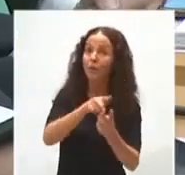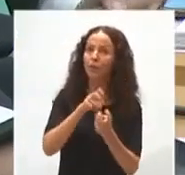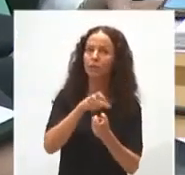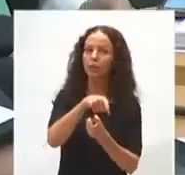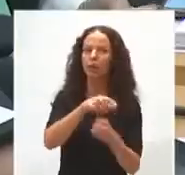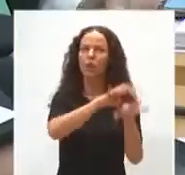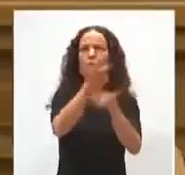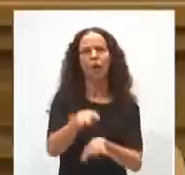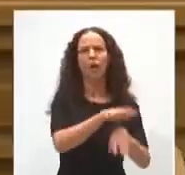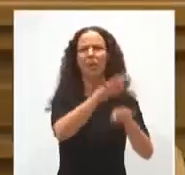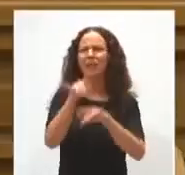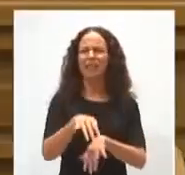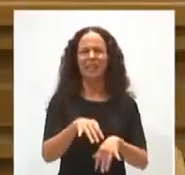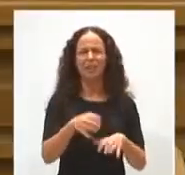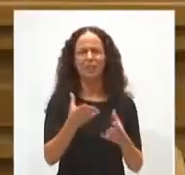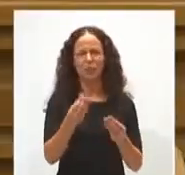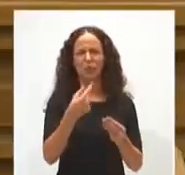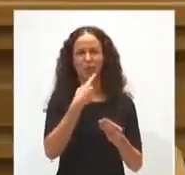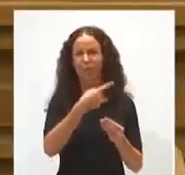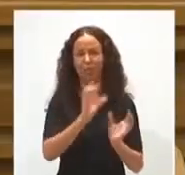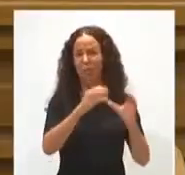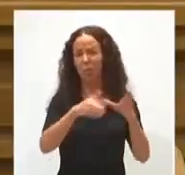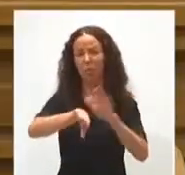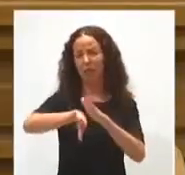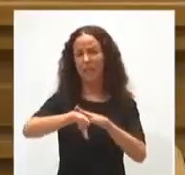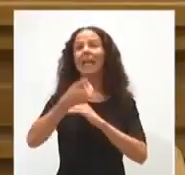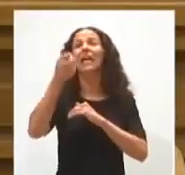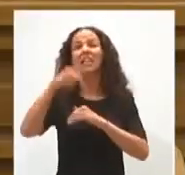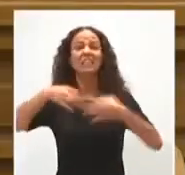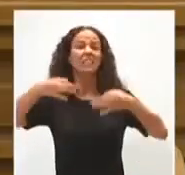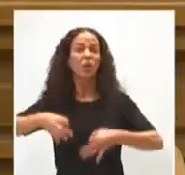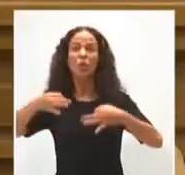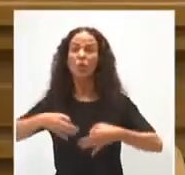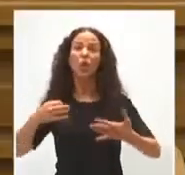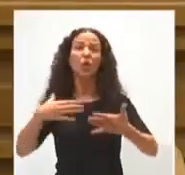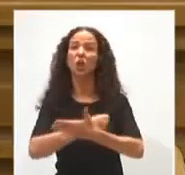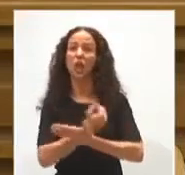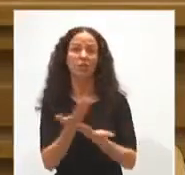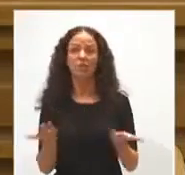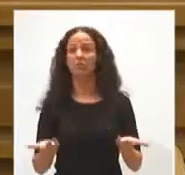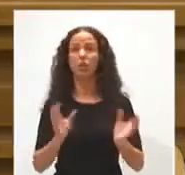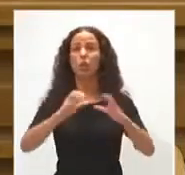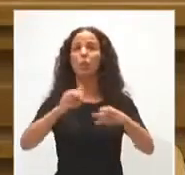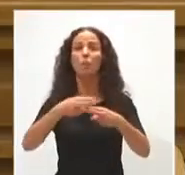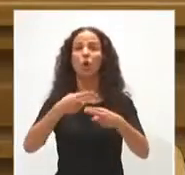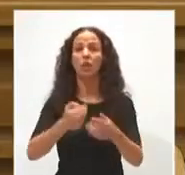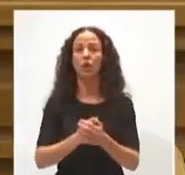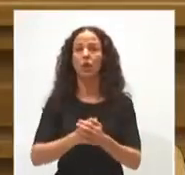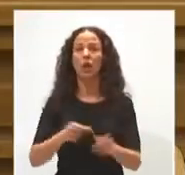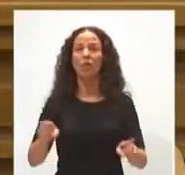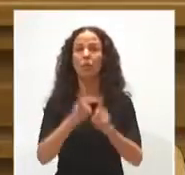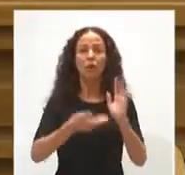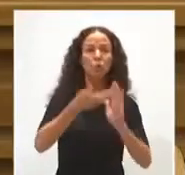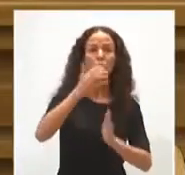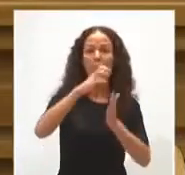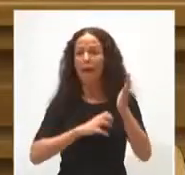demagogia brutal no digo ya solo por la derecha seguramente también en todos los ámbitos ideológicos no importa si se nos es